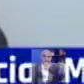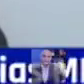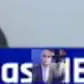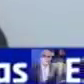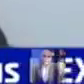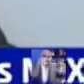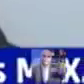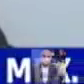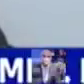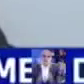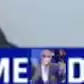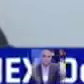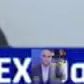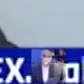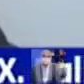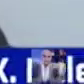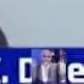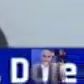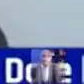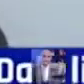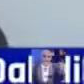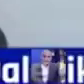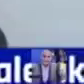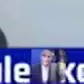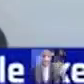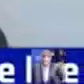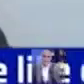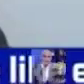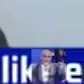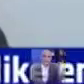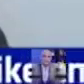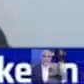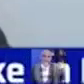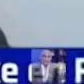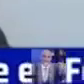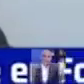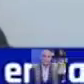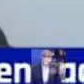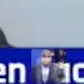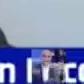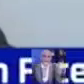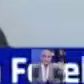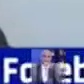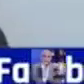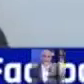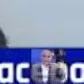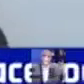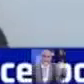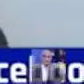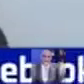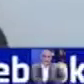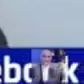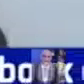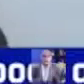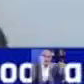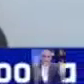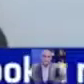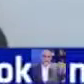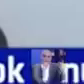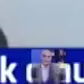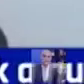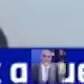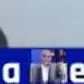hacer mella en estos personajes. Yo no conozco, creo que no se ha dado